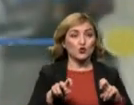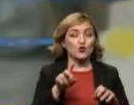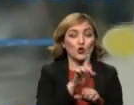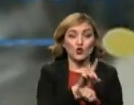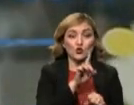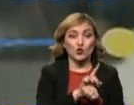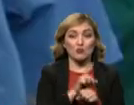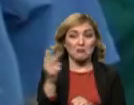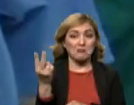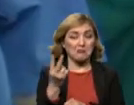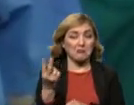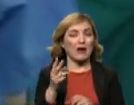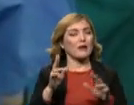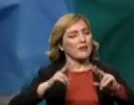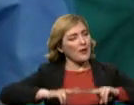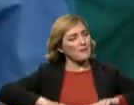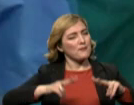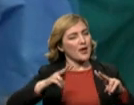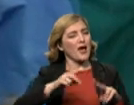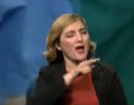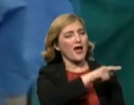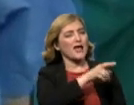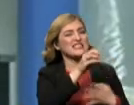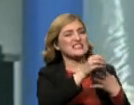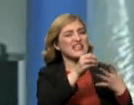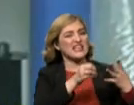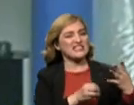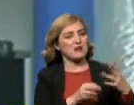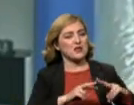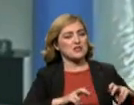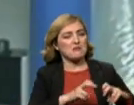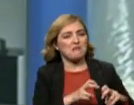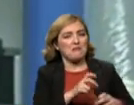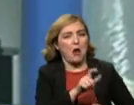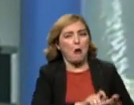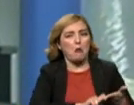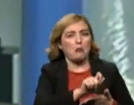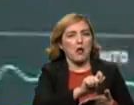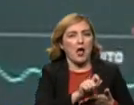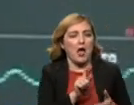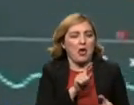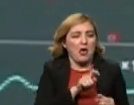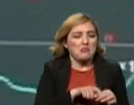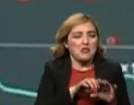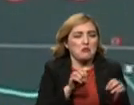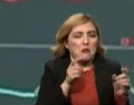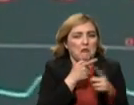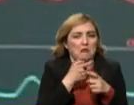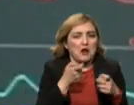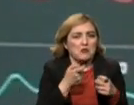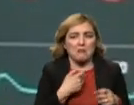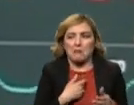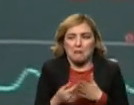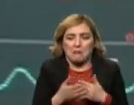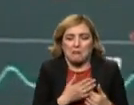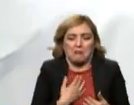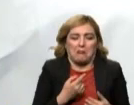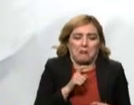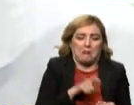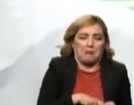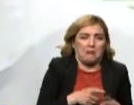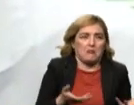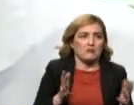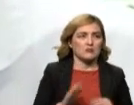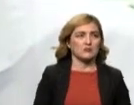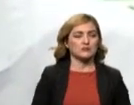médicos señalados, pero también a los funcionarios de la CENESID que dieron paso al registro de un título, cuya legalidad está en duda. Vamos